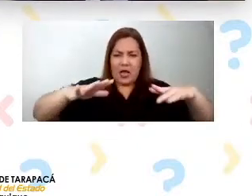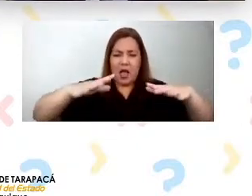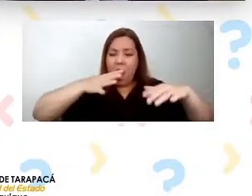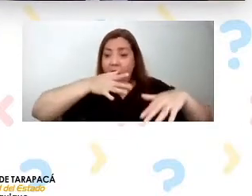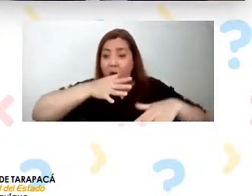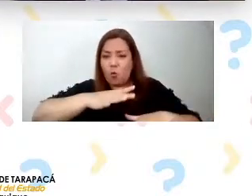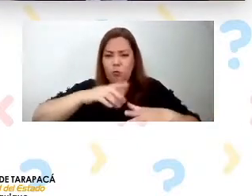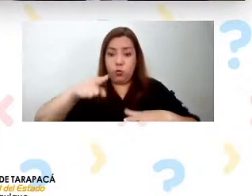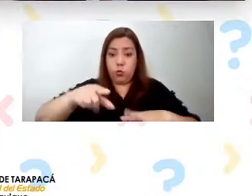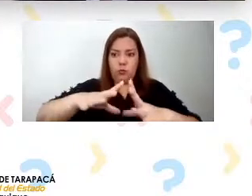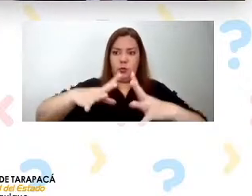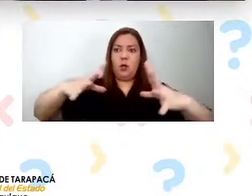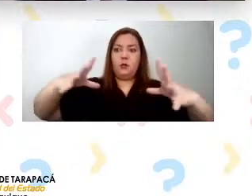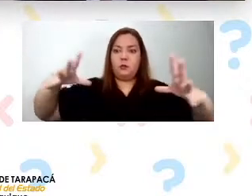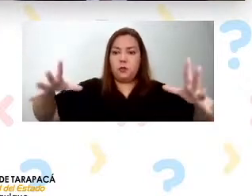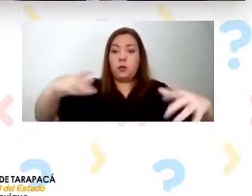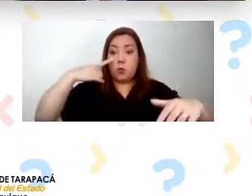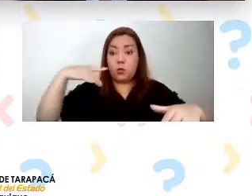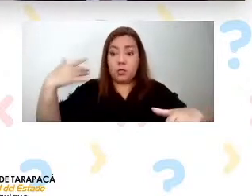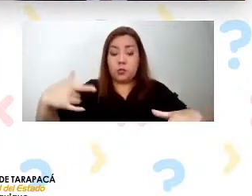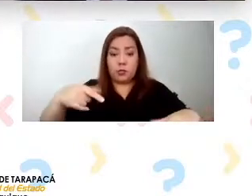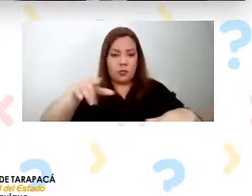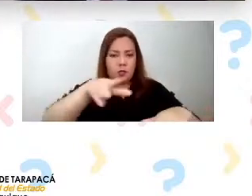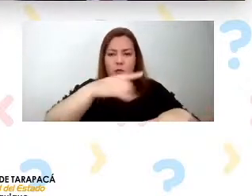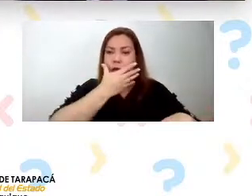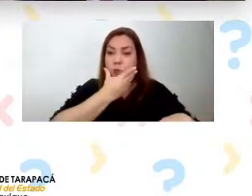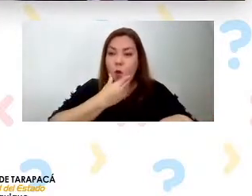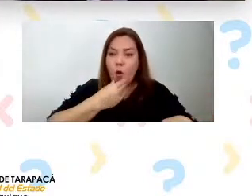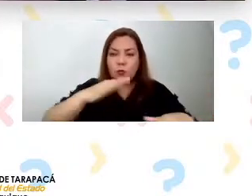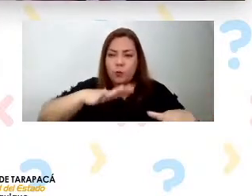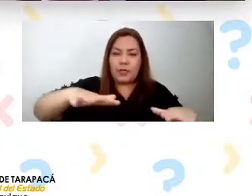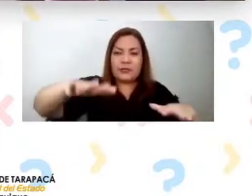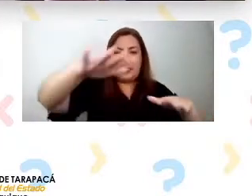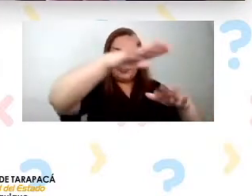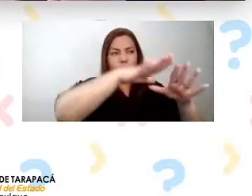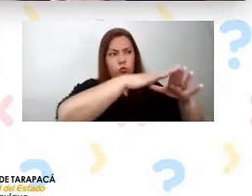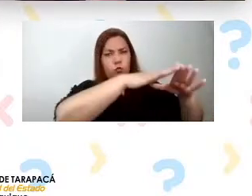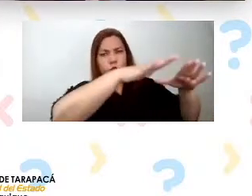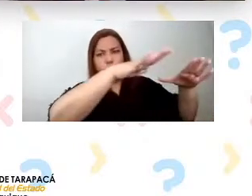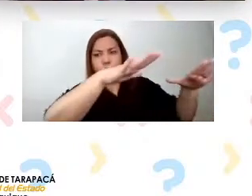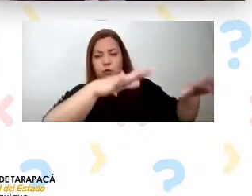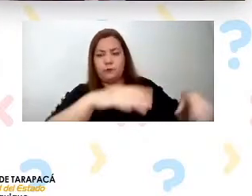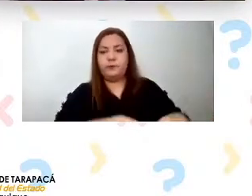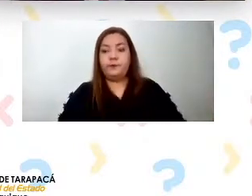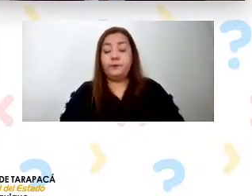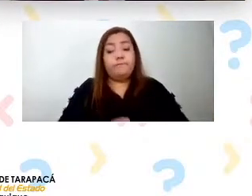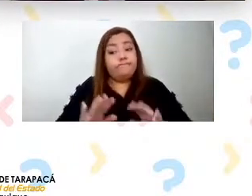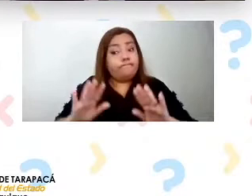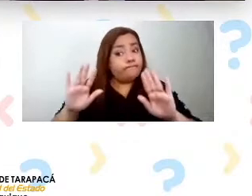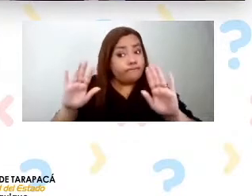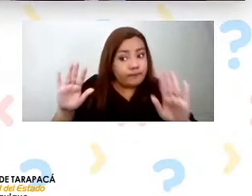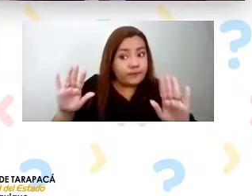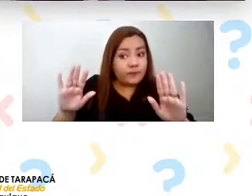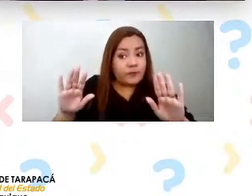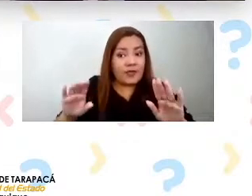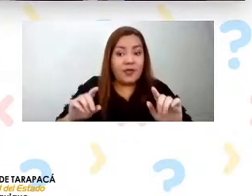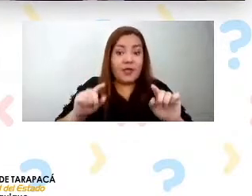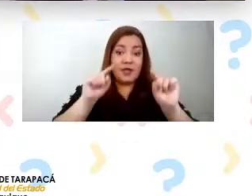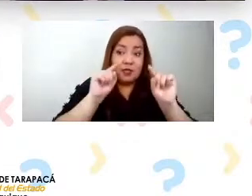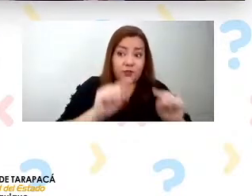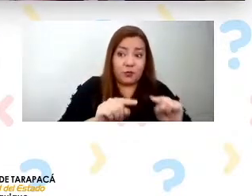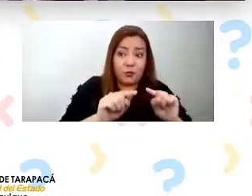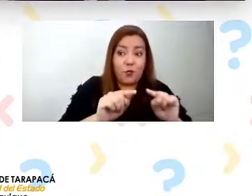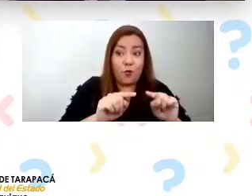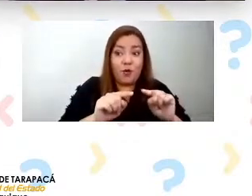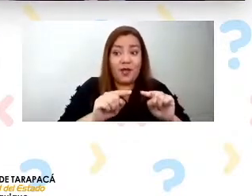ver, ¿no es cierto?, de hermosos paisajes en el altiplano. Sin embargo, la dinámica hídrica es muy